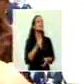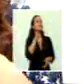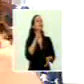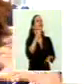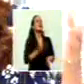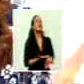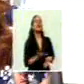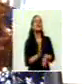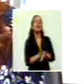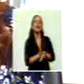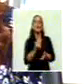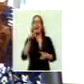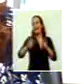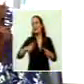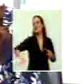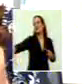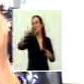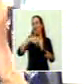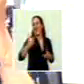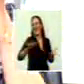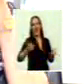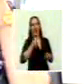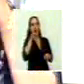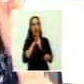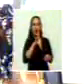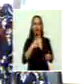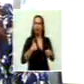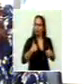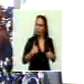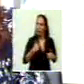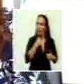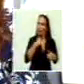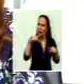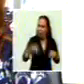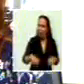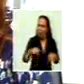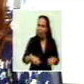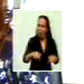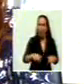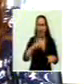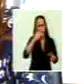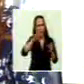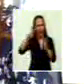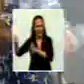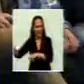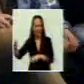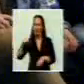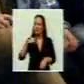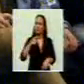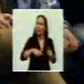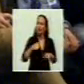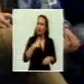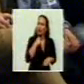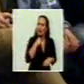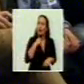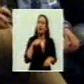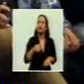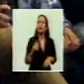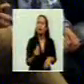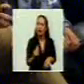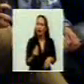para lo que es el conjunto de la sociedad. Y yo quiero hoy, particularmente, antes de pasar a otros temas, al acto central